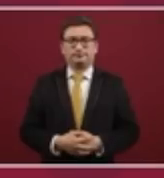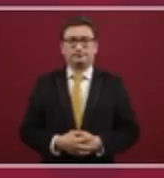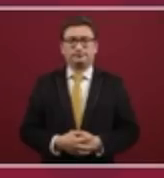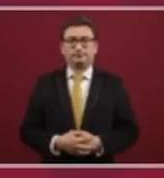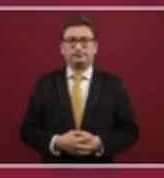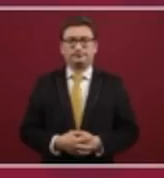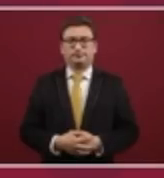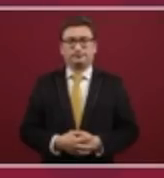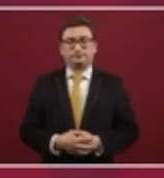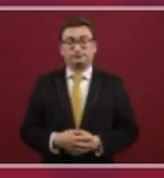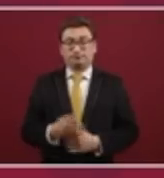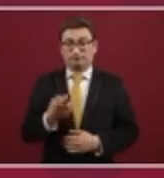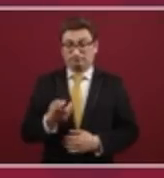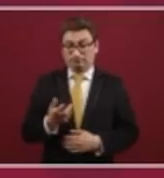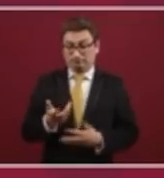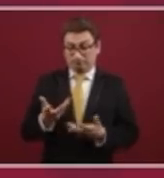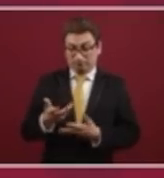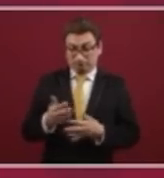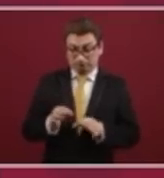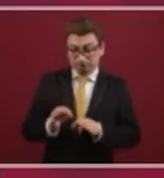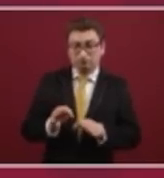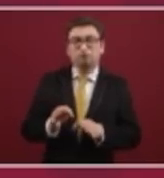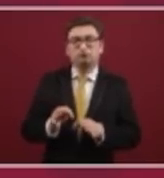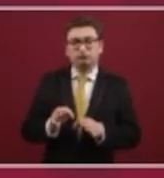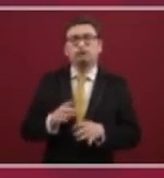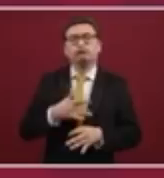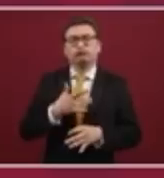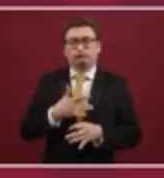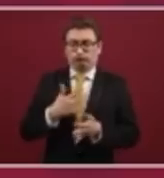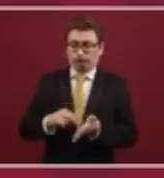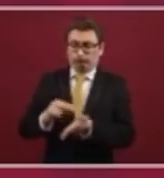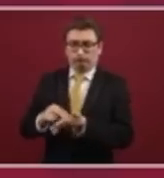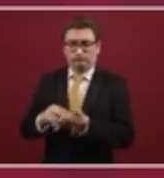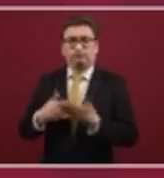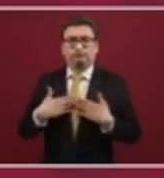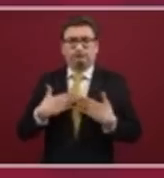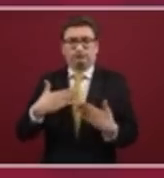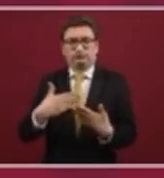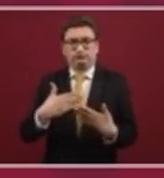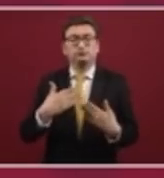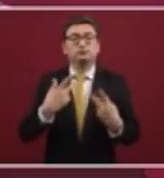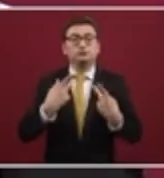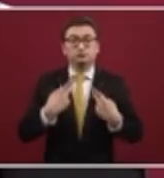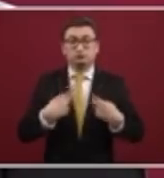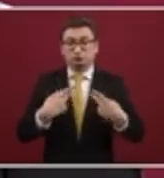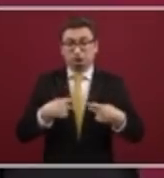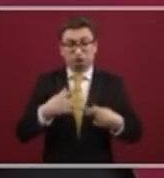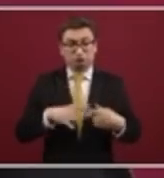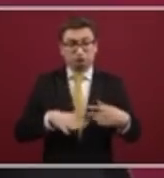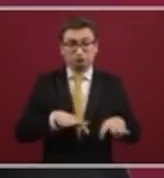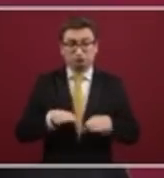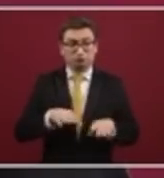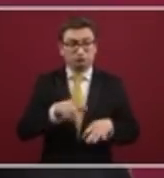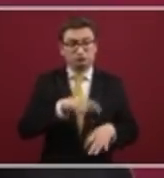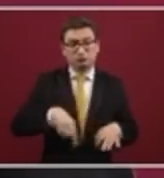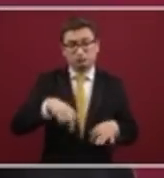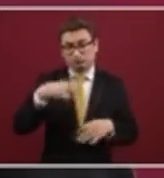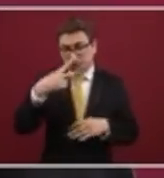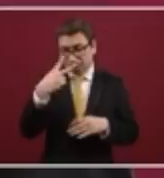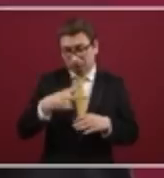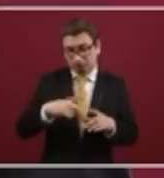transmite confianza a inversionistas nacionales y extranjeros, y es bueno